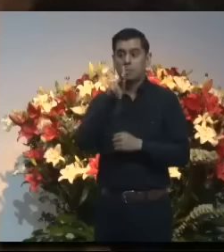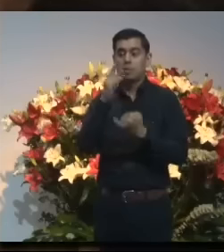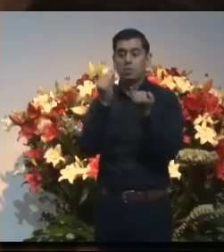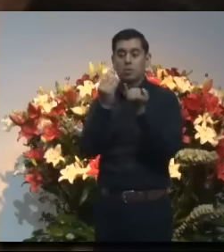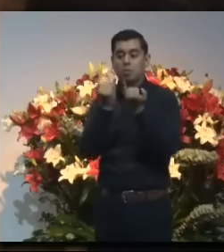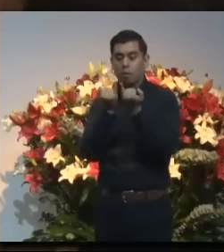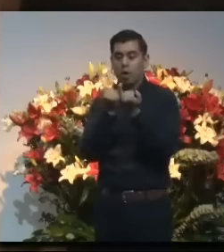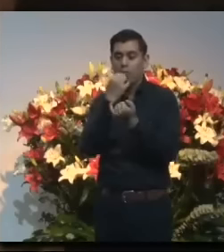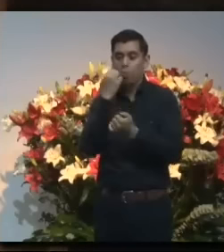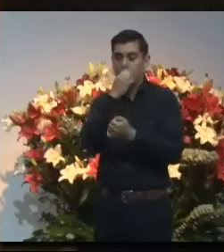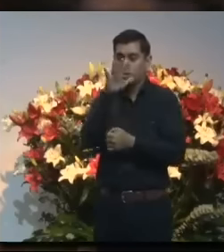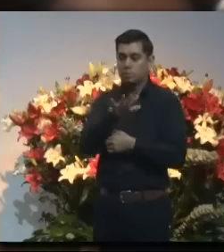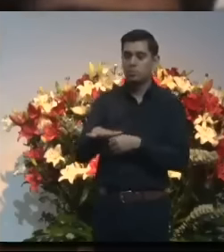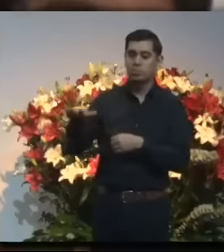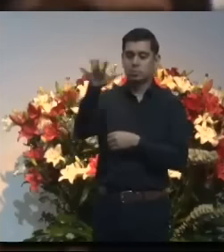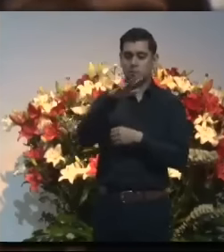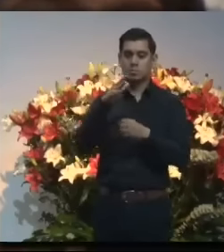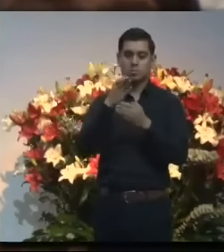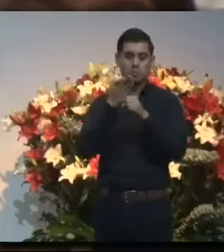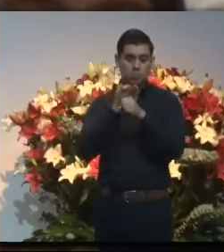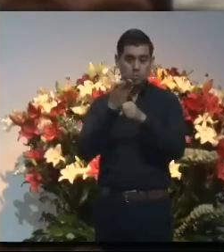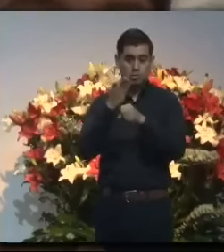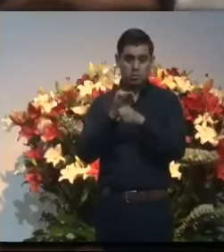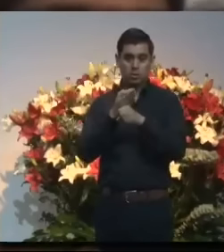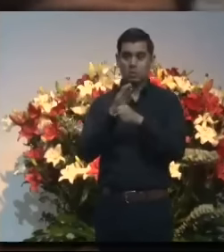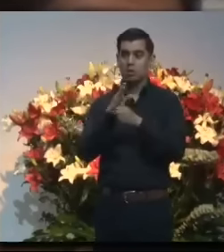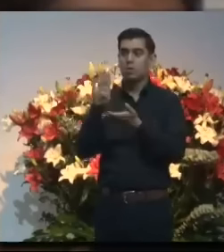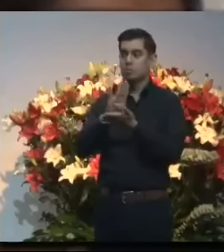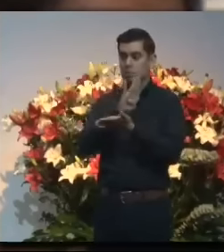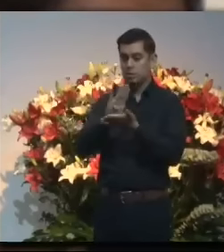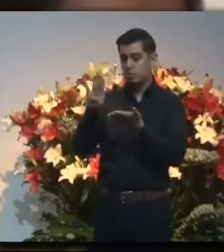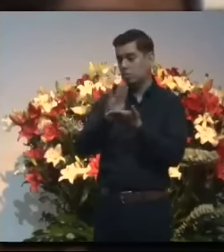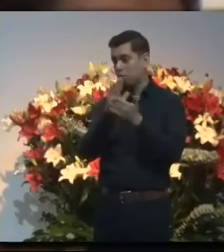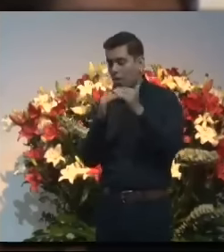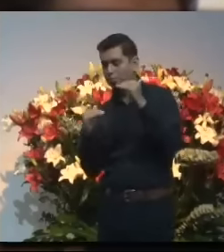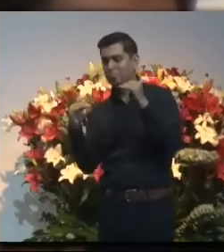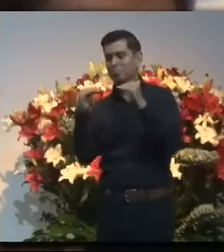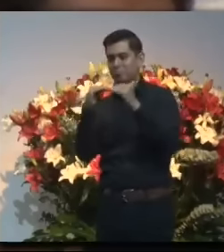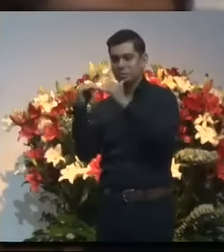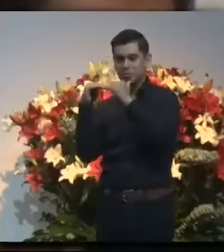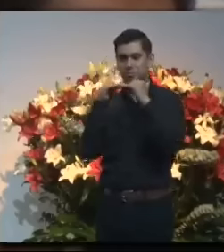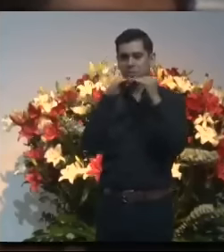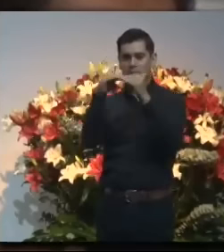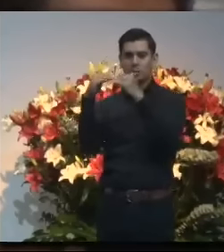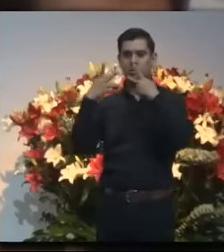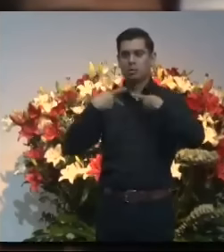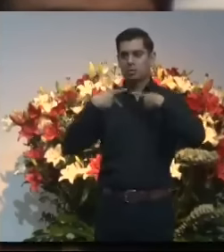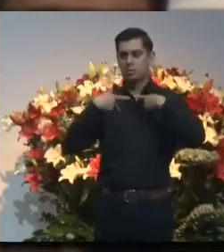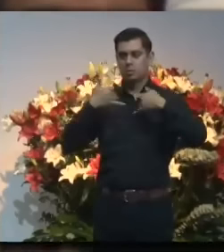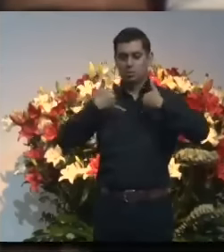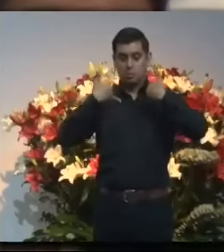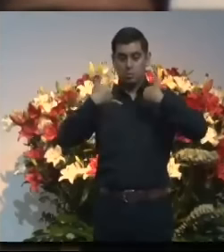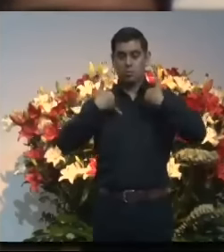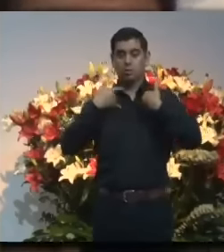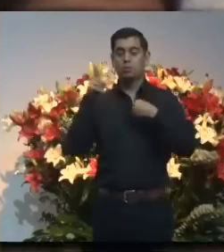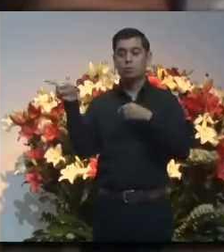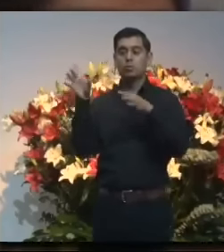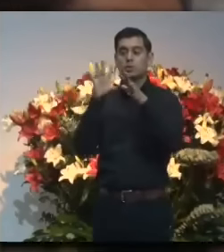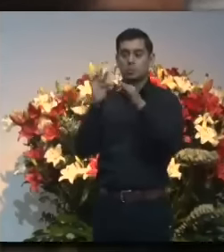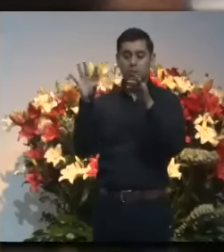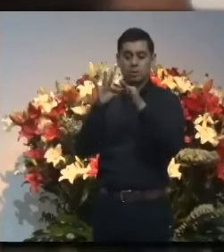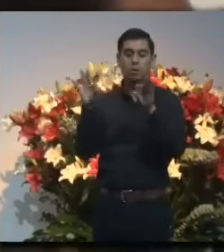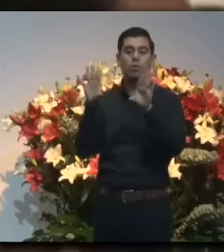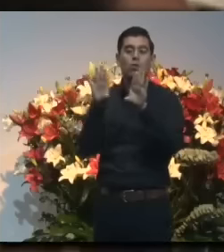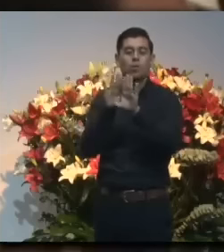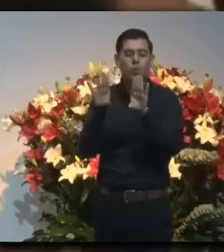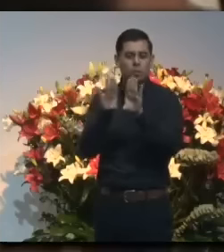Ahora bien, esencialmente las becas equilibran la inclusión social de la población estudiantil. Ya lo dije. ¿Nos puedes explicar cómo es que